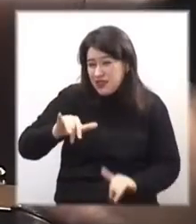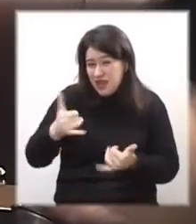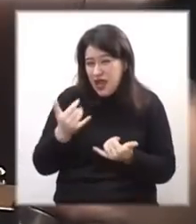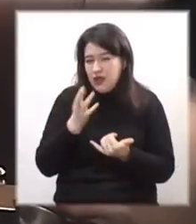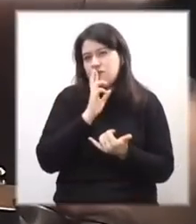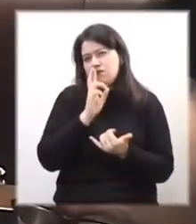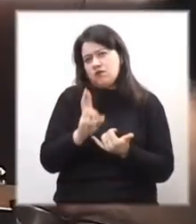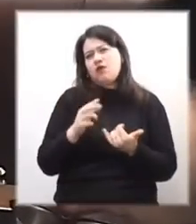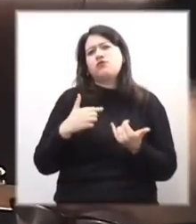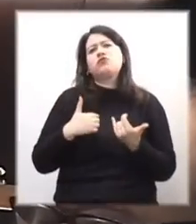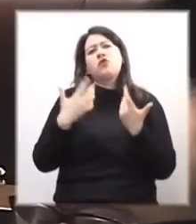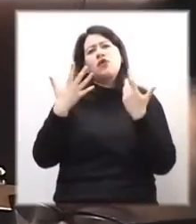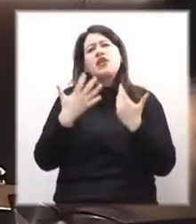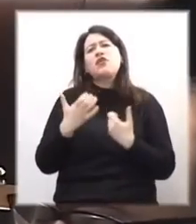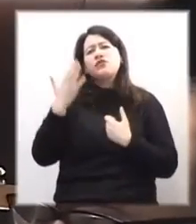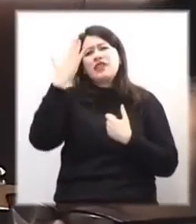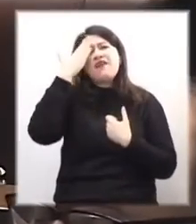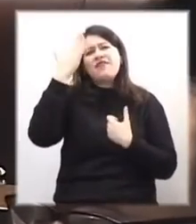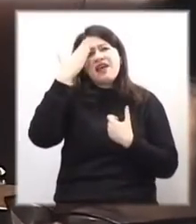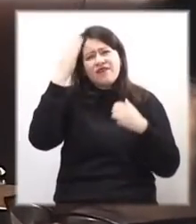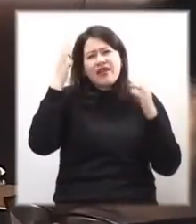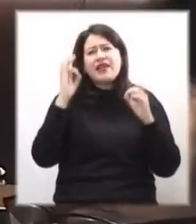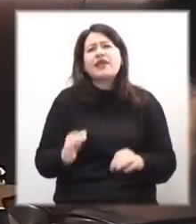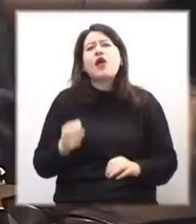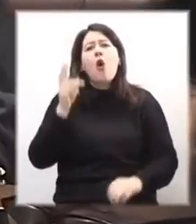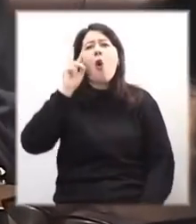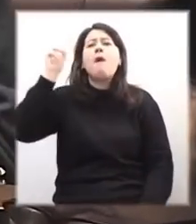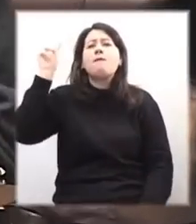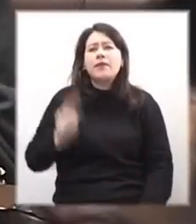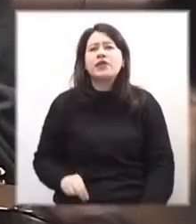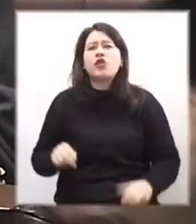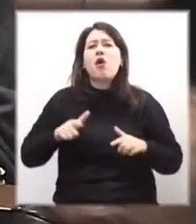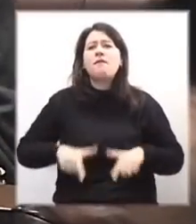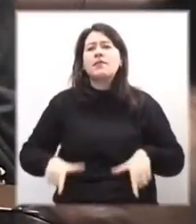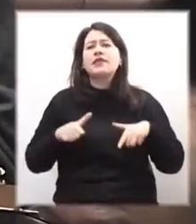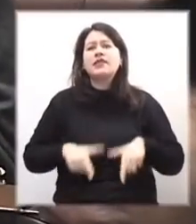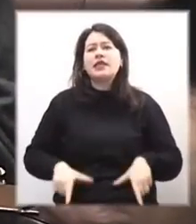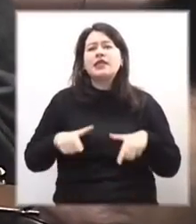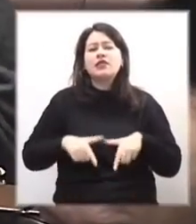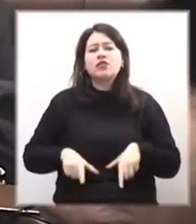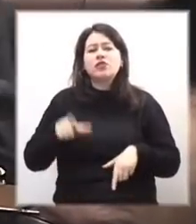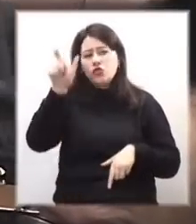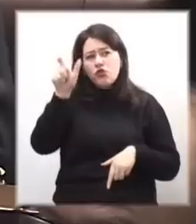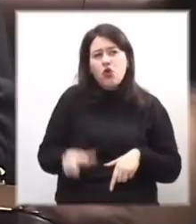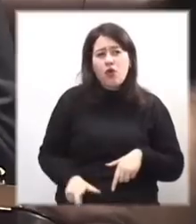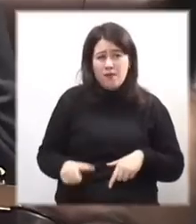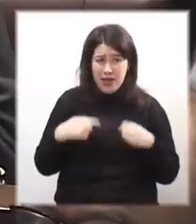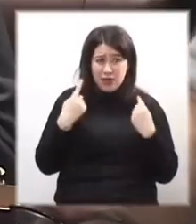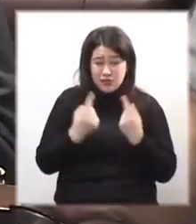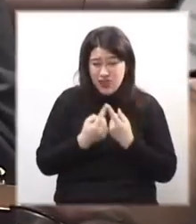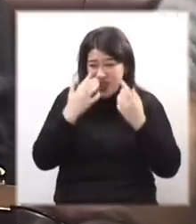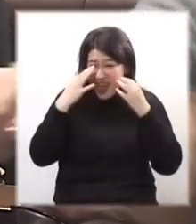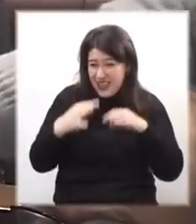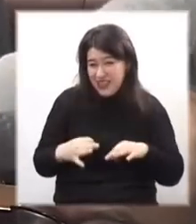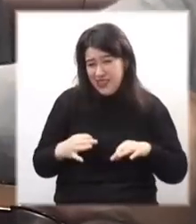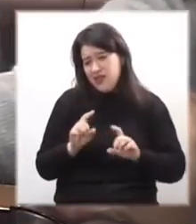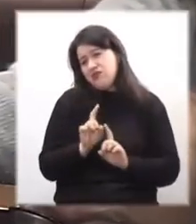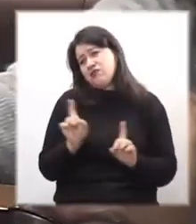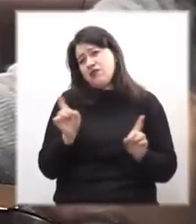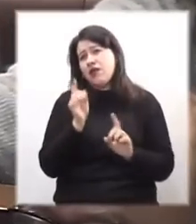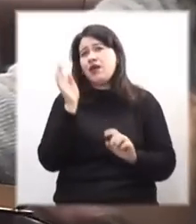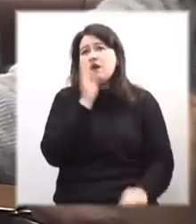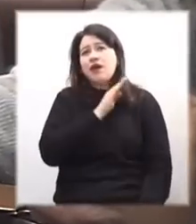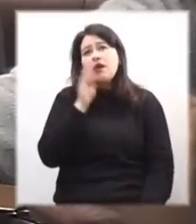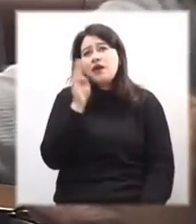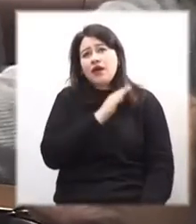van a ver los resultados. Yo quiero saber concretamente qué opina el ministro del Interior al respecto, porque no nos parece realista. No